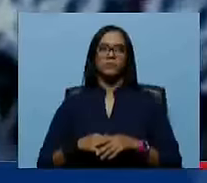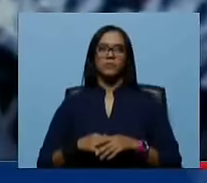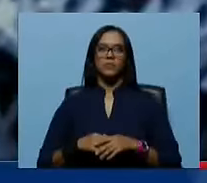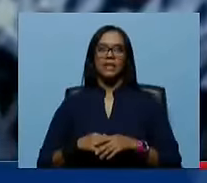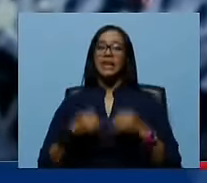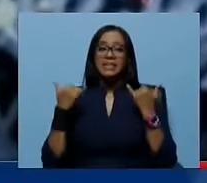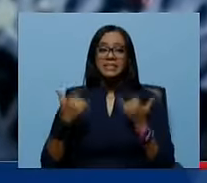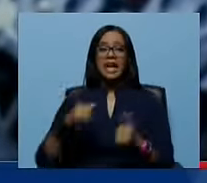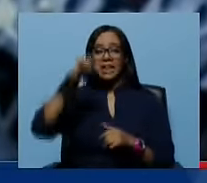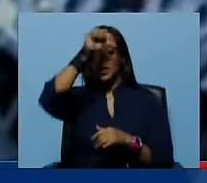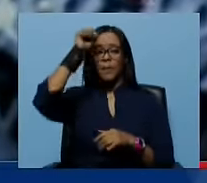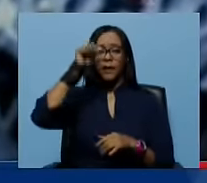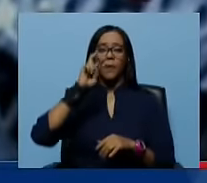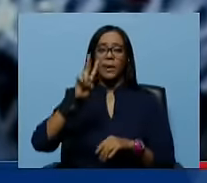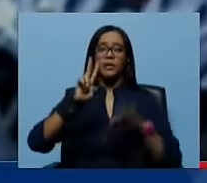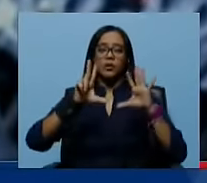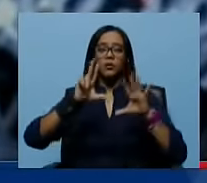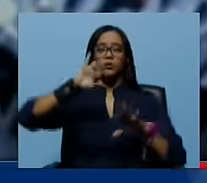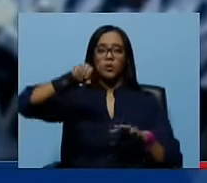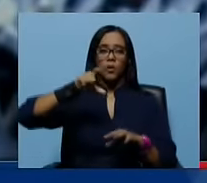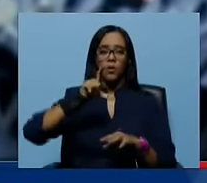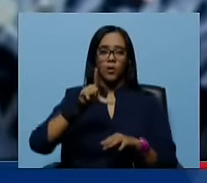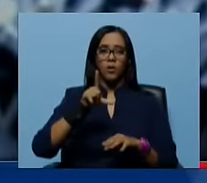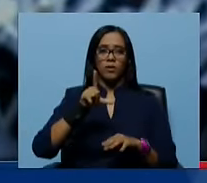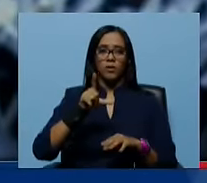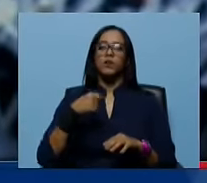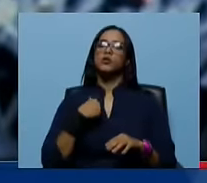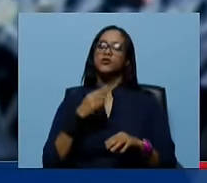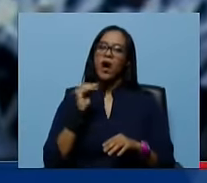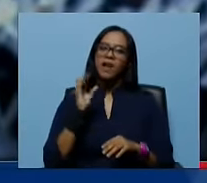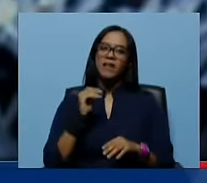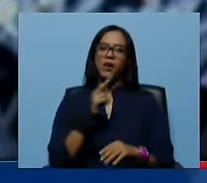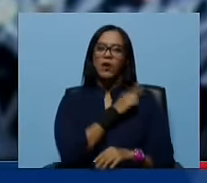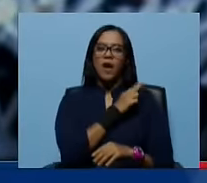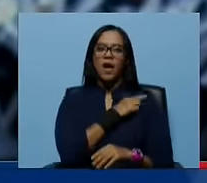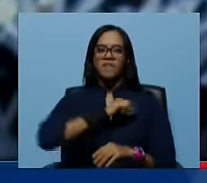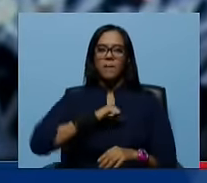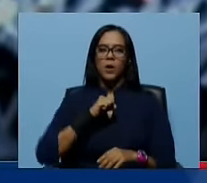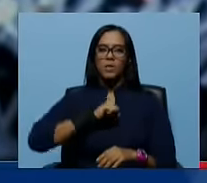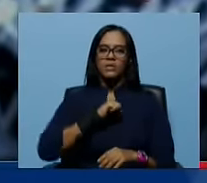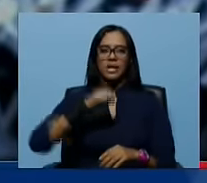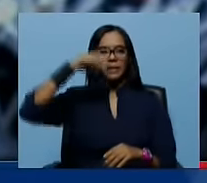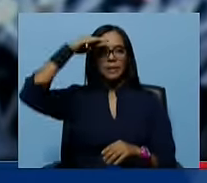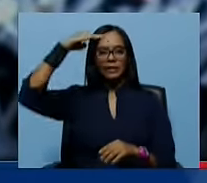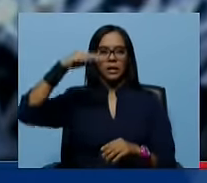Ya el domingo 28 de julio, yo hablé con los jefes policiales y militares,